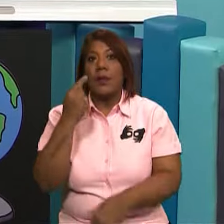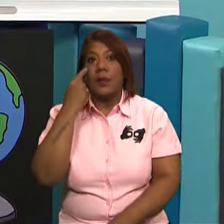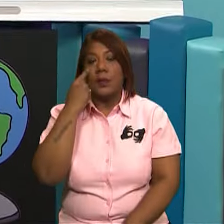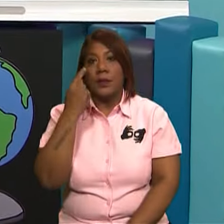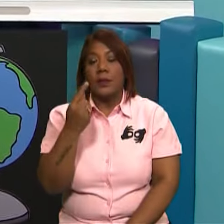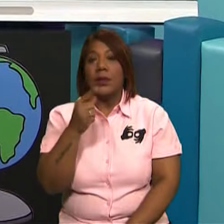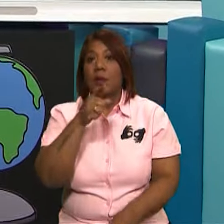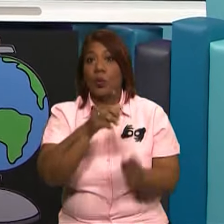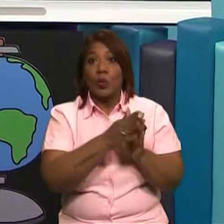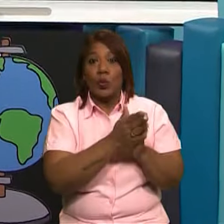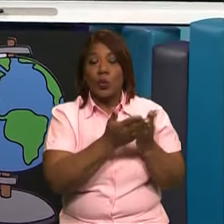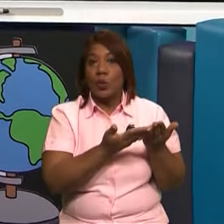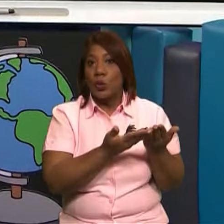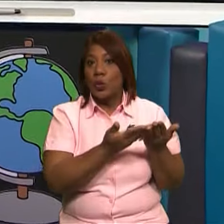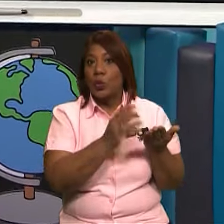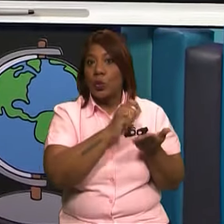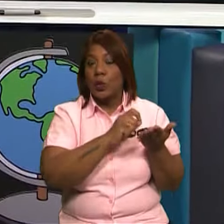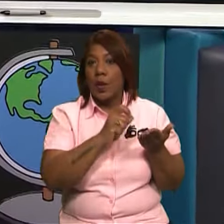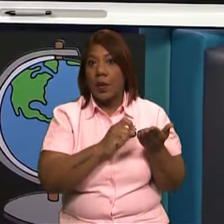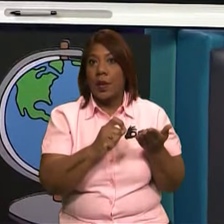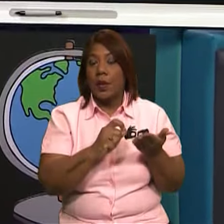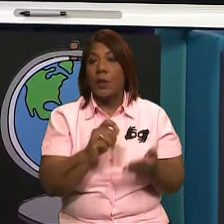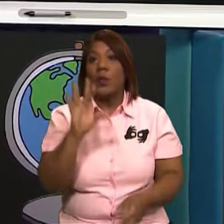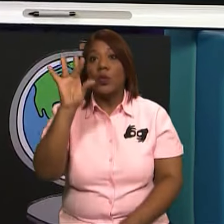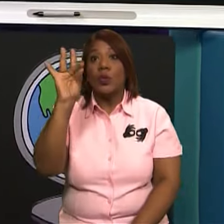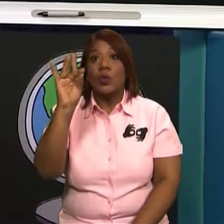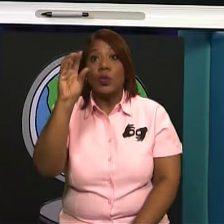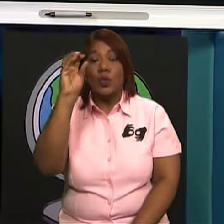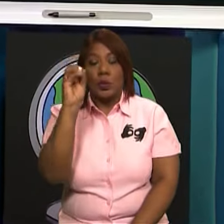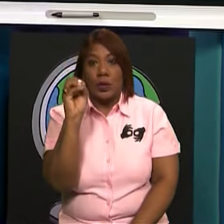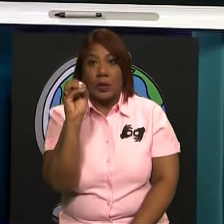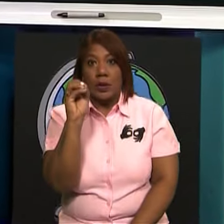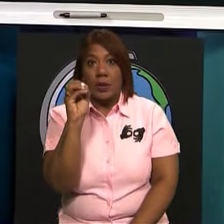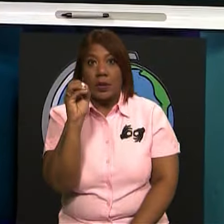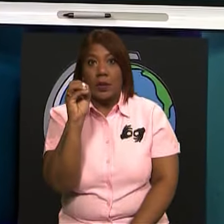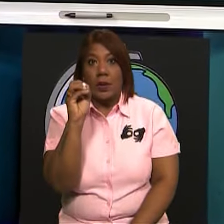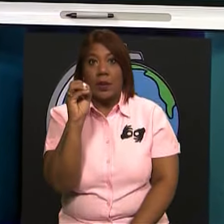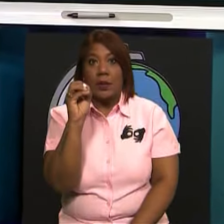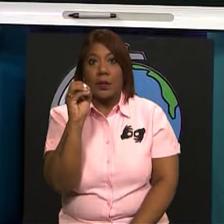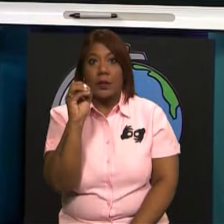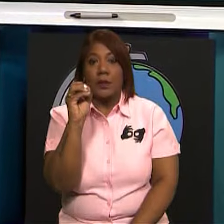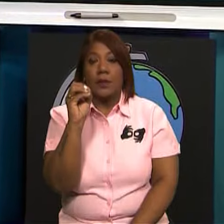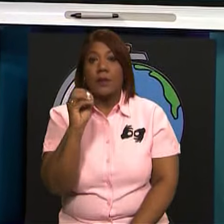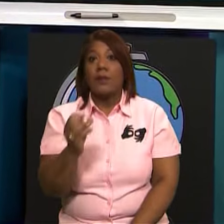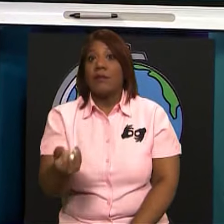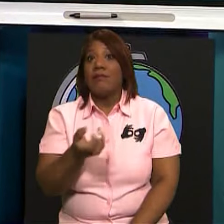en nuestro cuaderno el número 80 para tenerlo ahí como referencia y vamos a lanzar